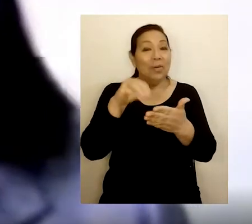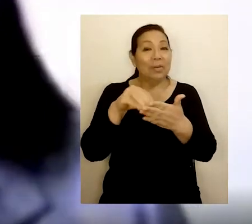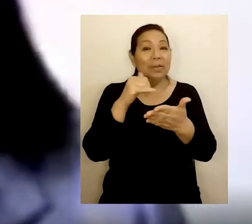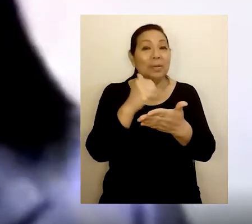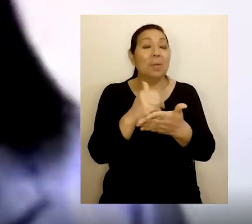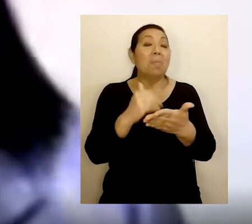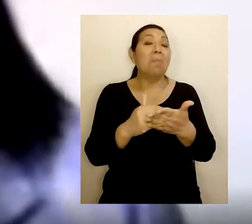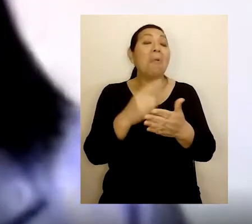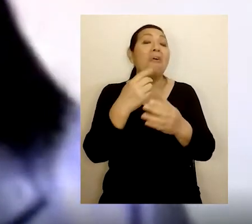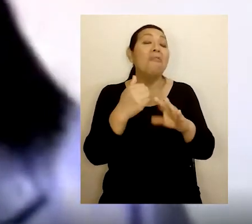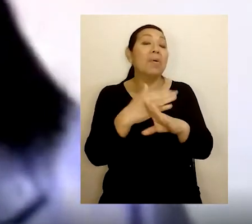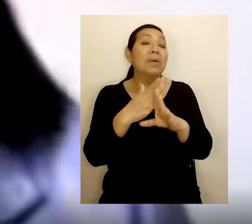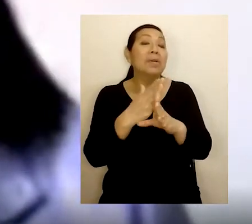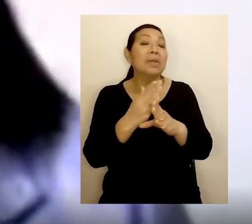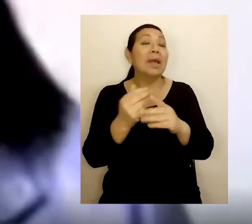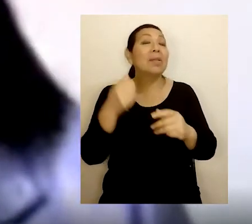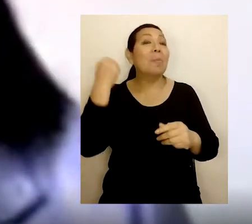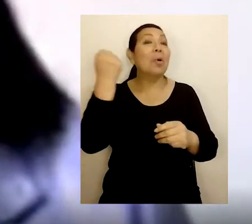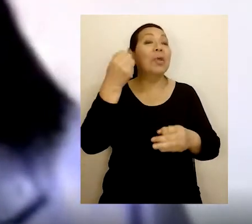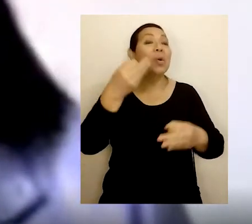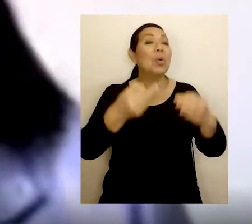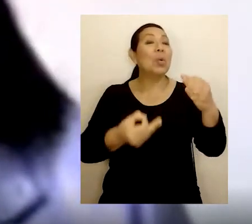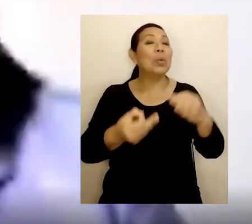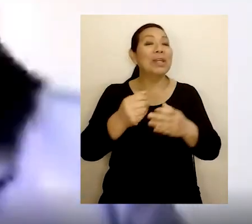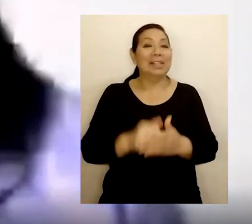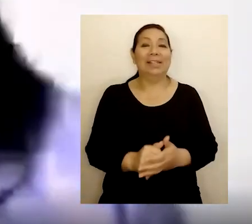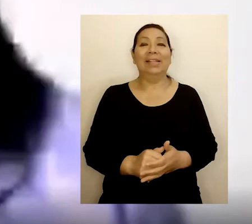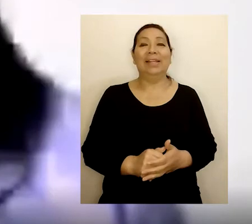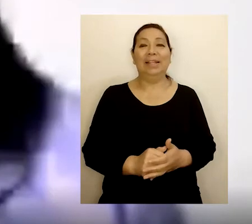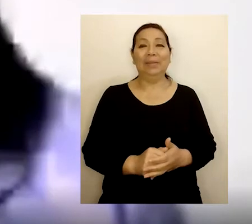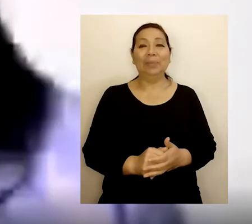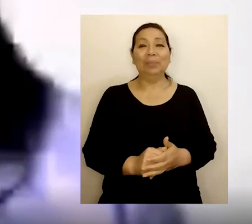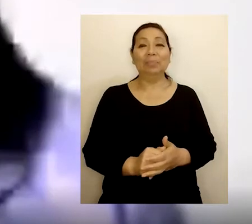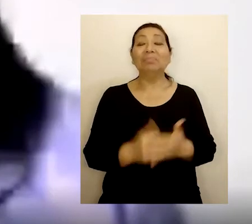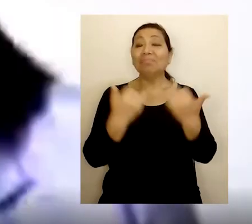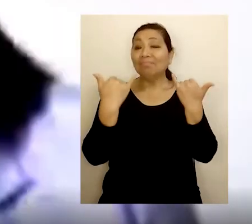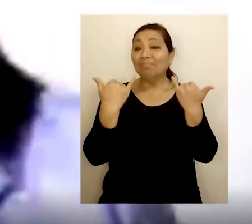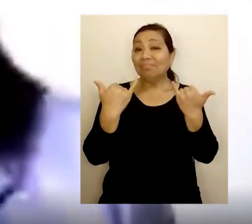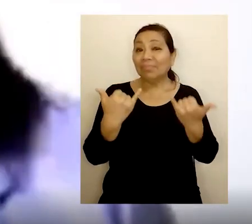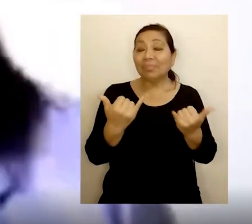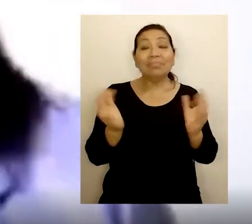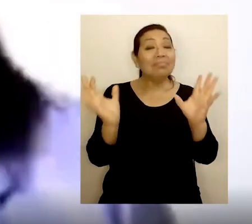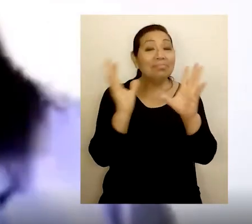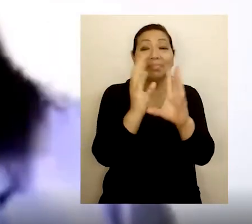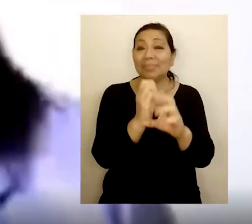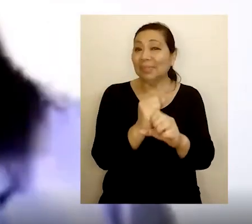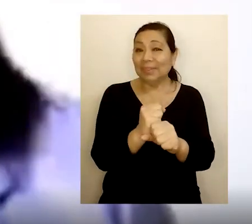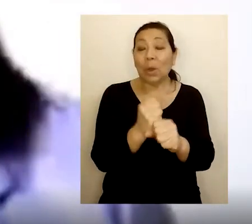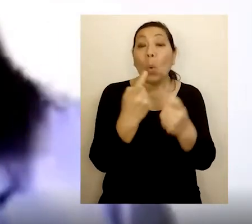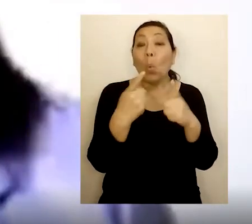oficio, formula cargos ante el Poder Judicial. En este caso concreto,